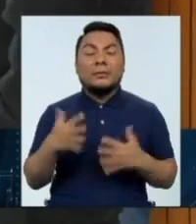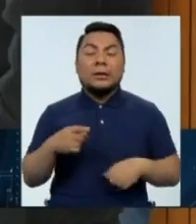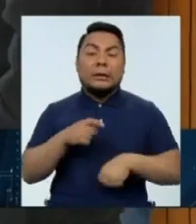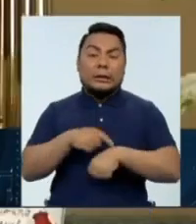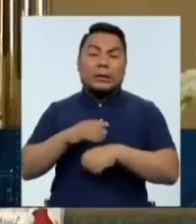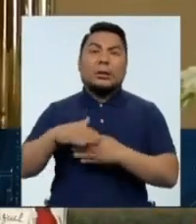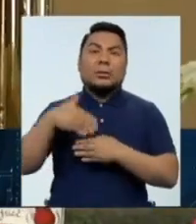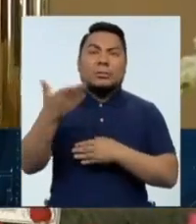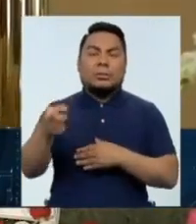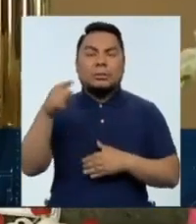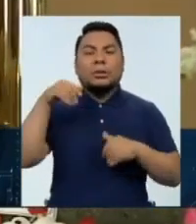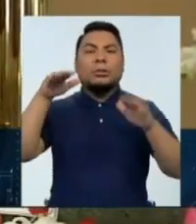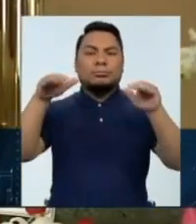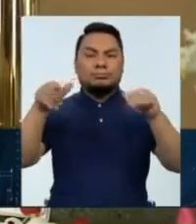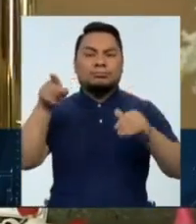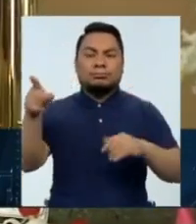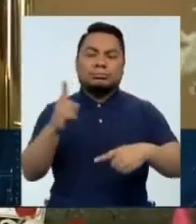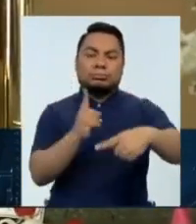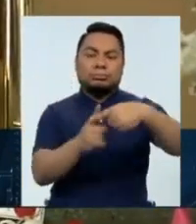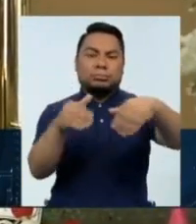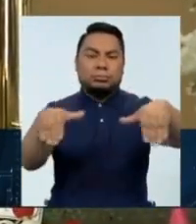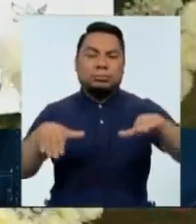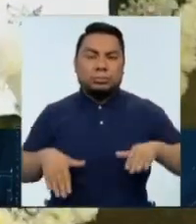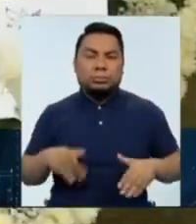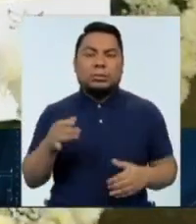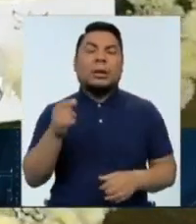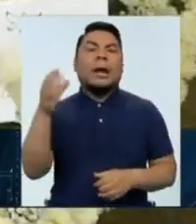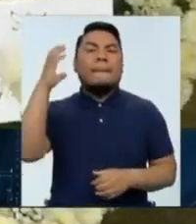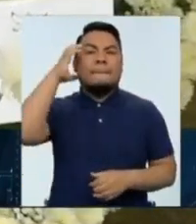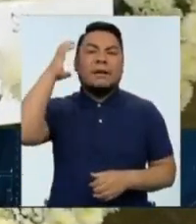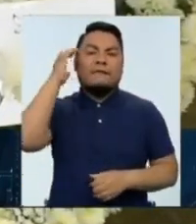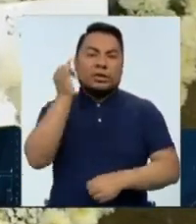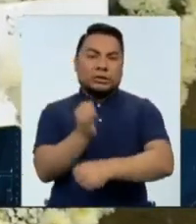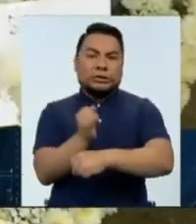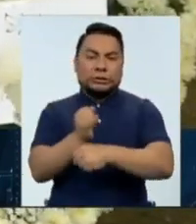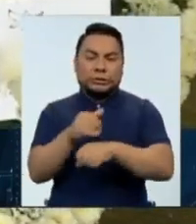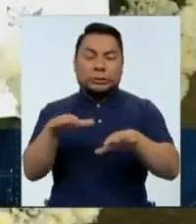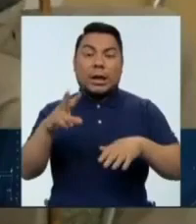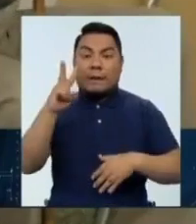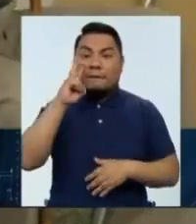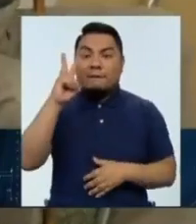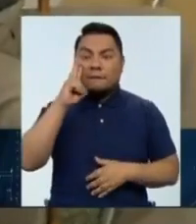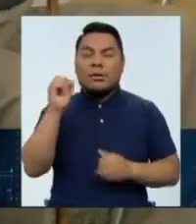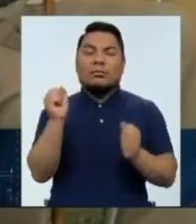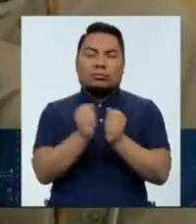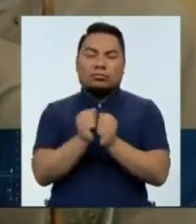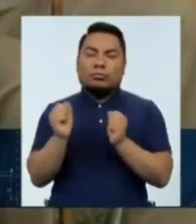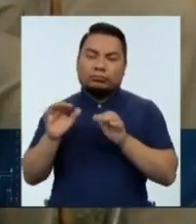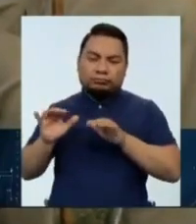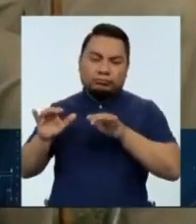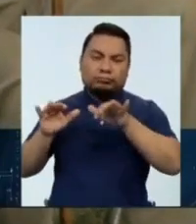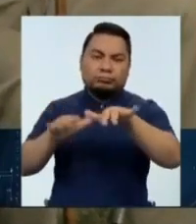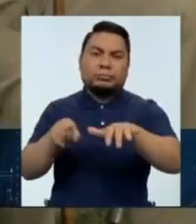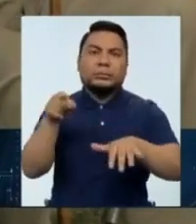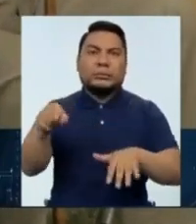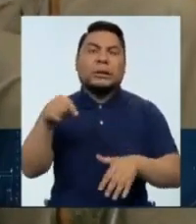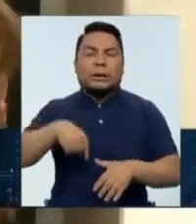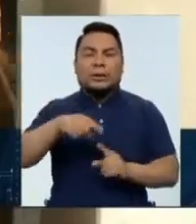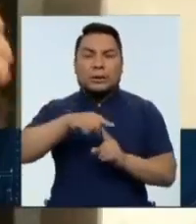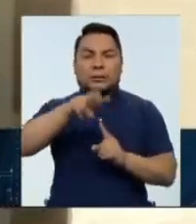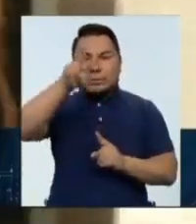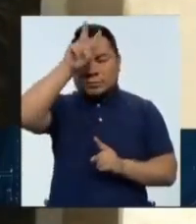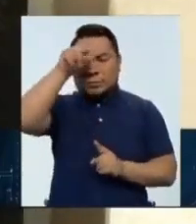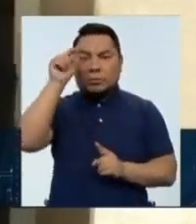horas seguiremos despidiéndote en el Velatorio Virgen de Fátima en Miraflores y el viernes estaremos contigo en esta tu casa TV